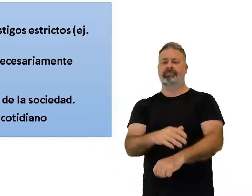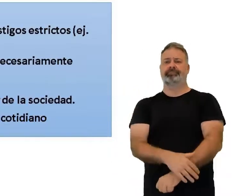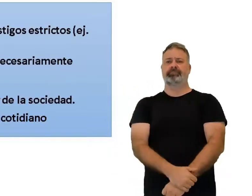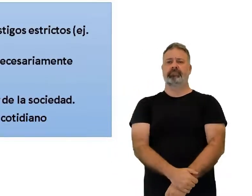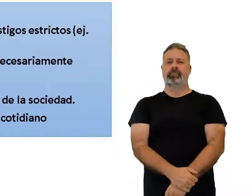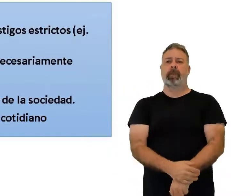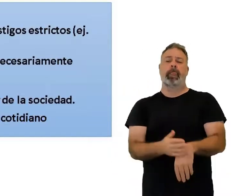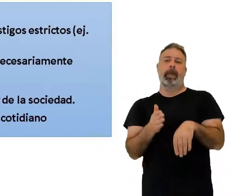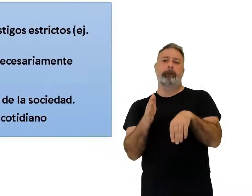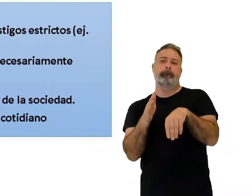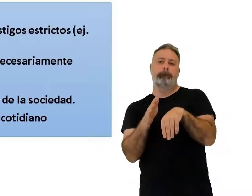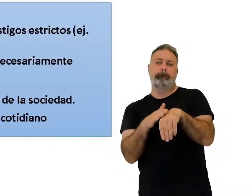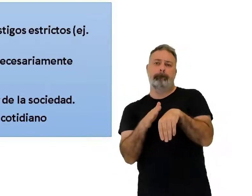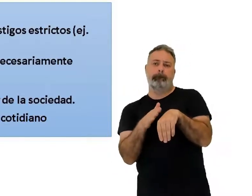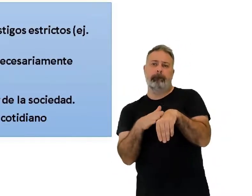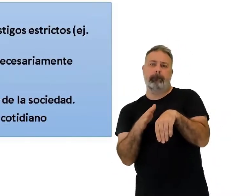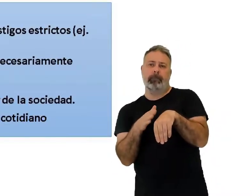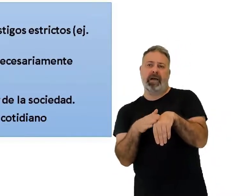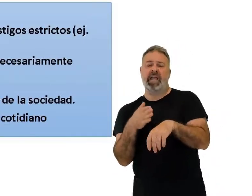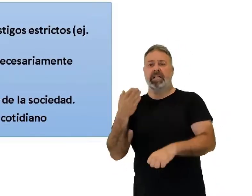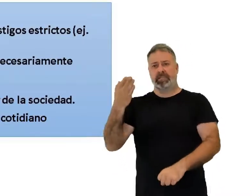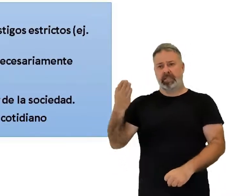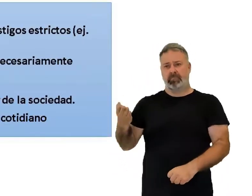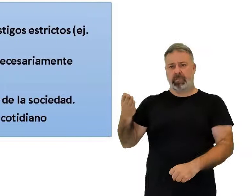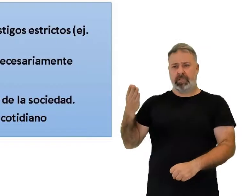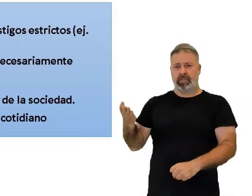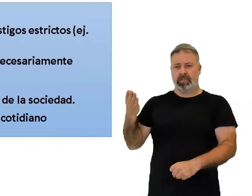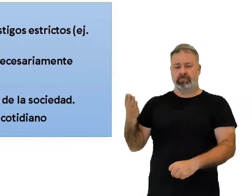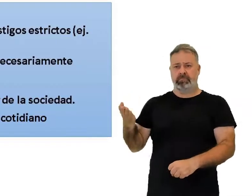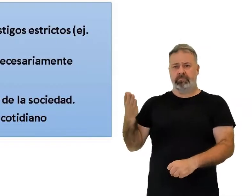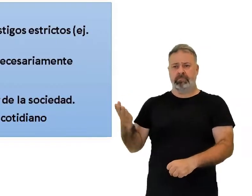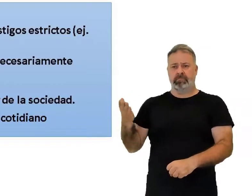Para ser significativa, tiene que ser